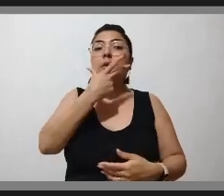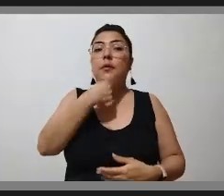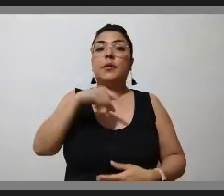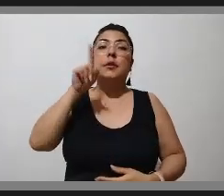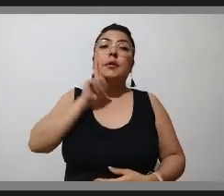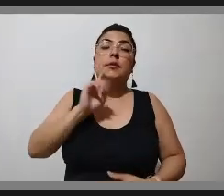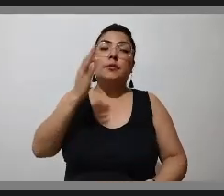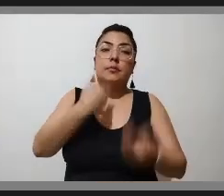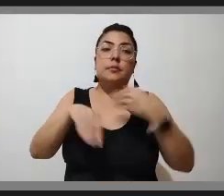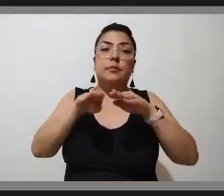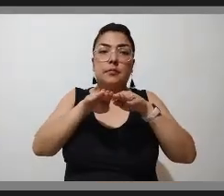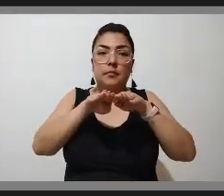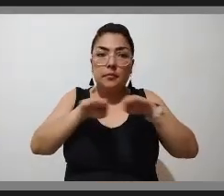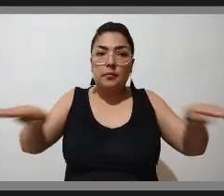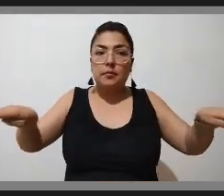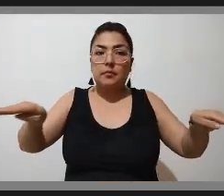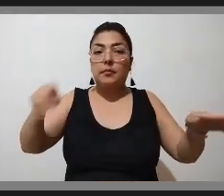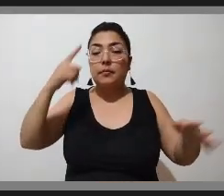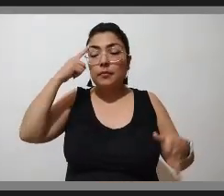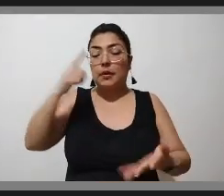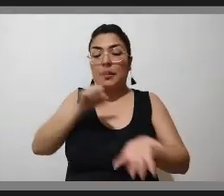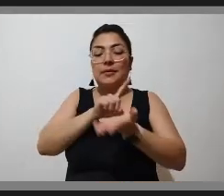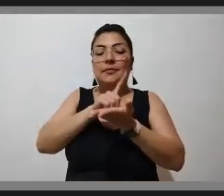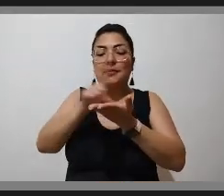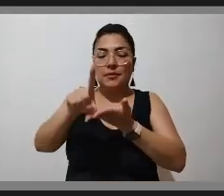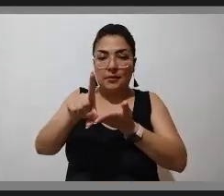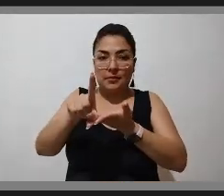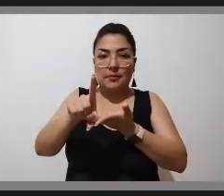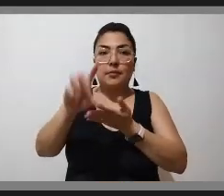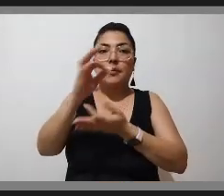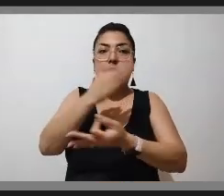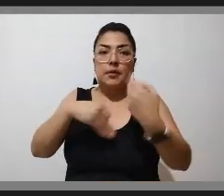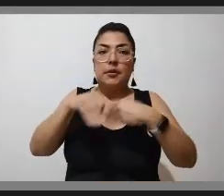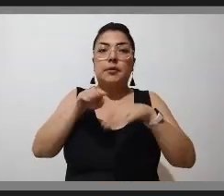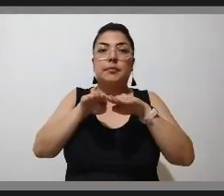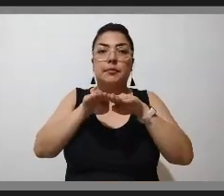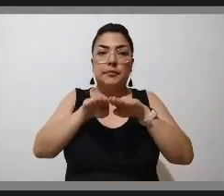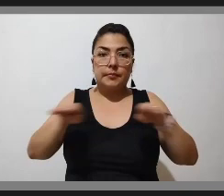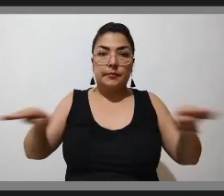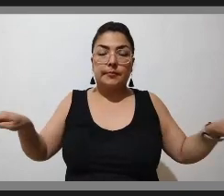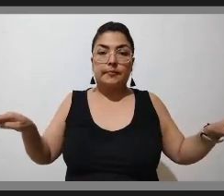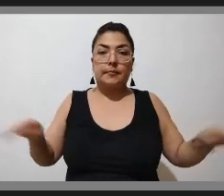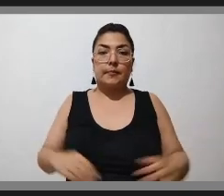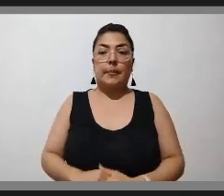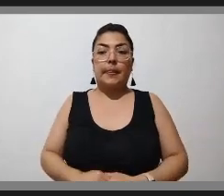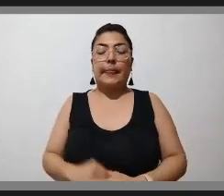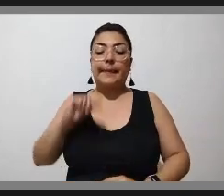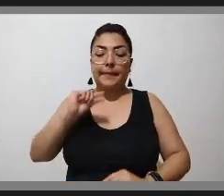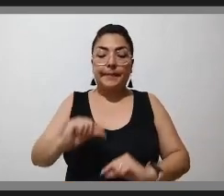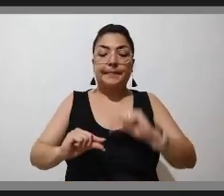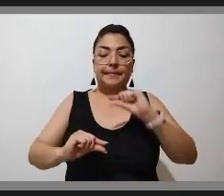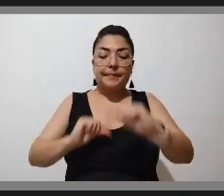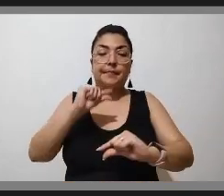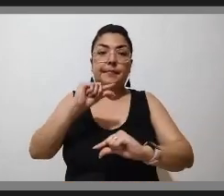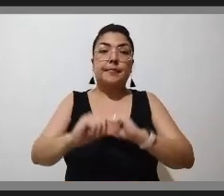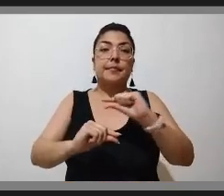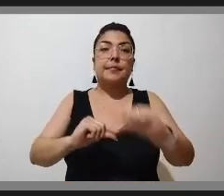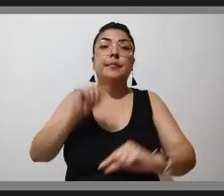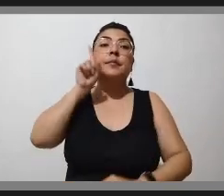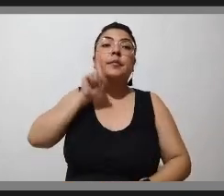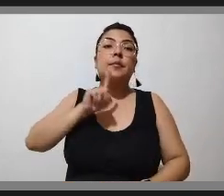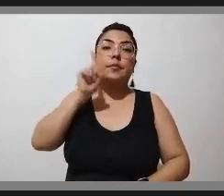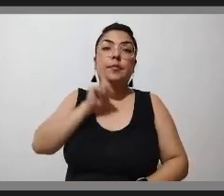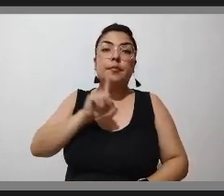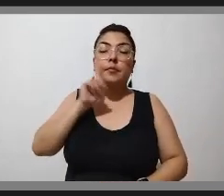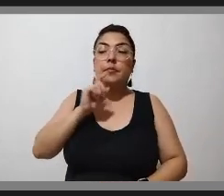diría a reivindicar derechos que les fueron quitados en su momento, y entonces empezamos a ver más presencia de las mujeres